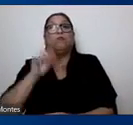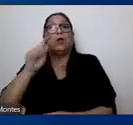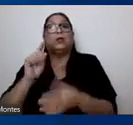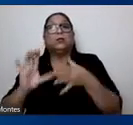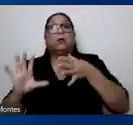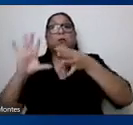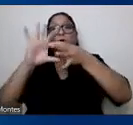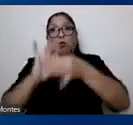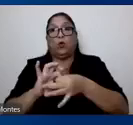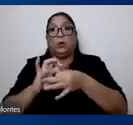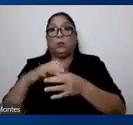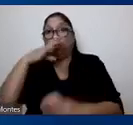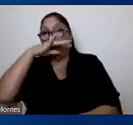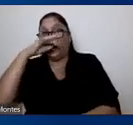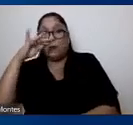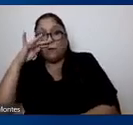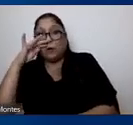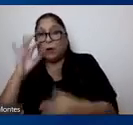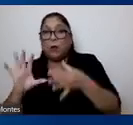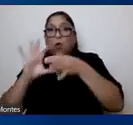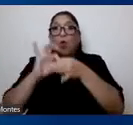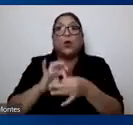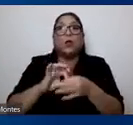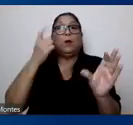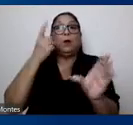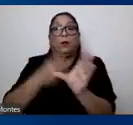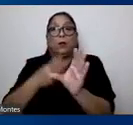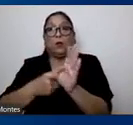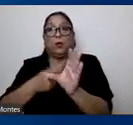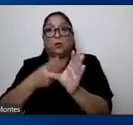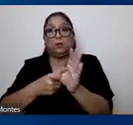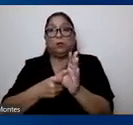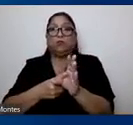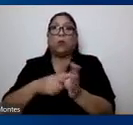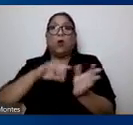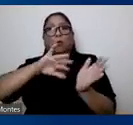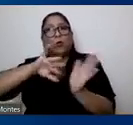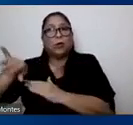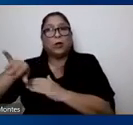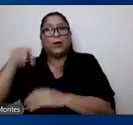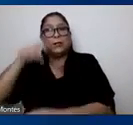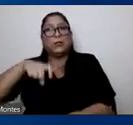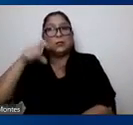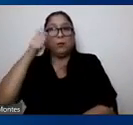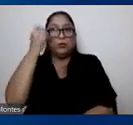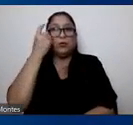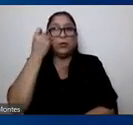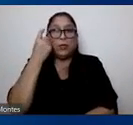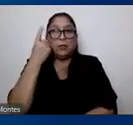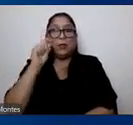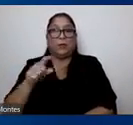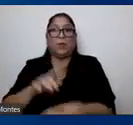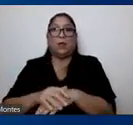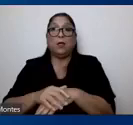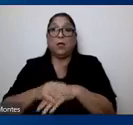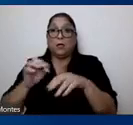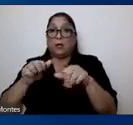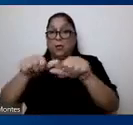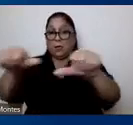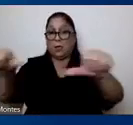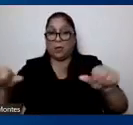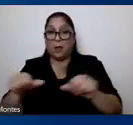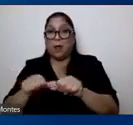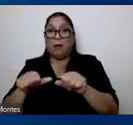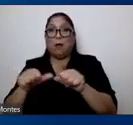vinculación narcotráfico y terrorismo. Por otro lado, también hay que entender de que la área amazónica es la